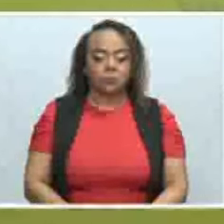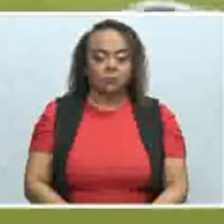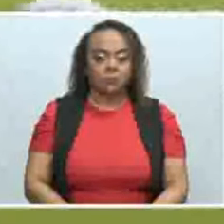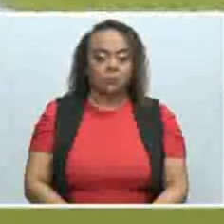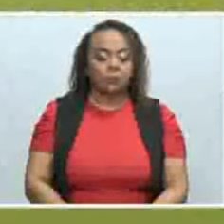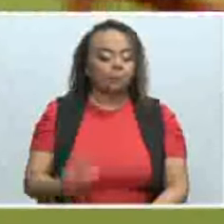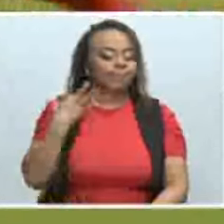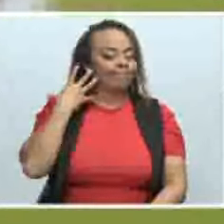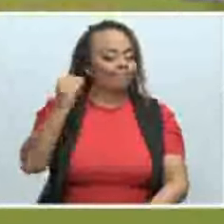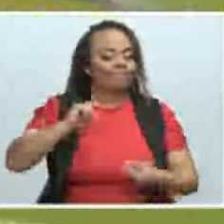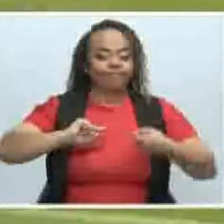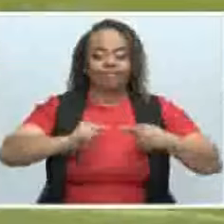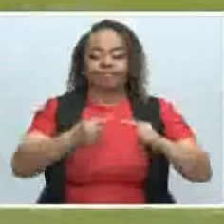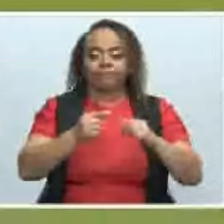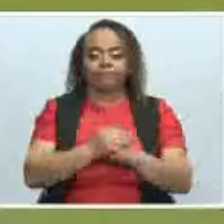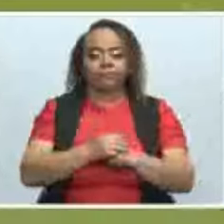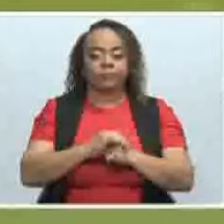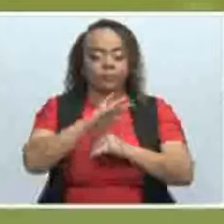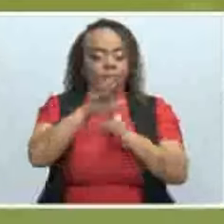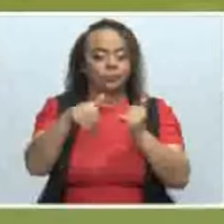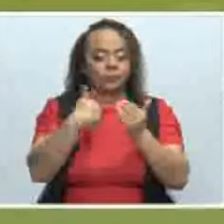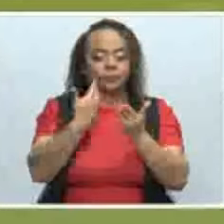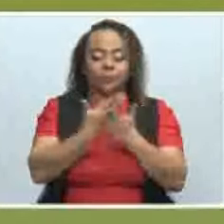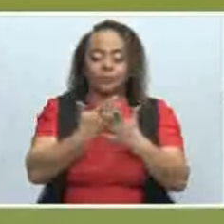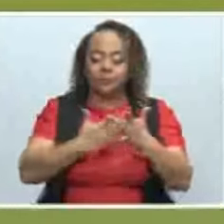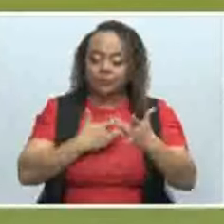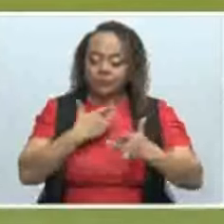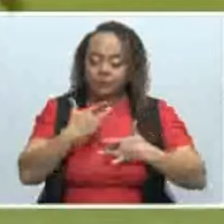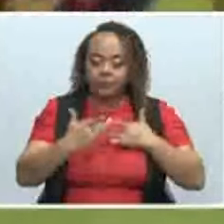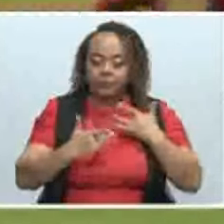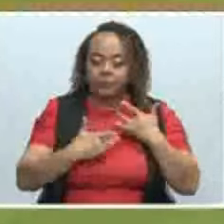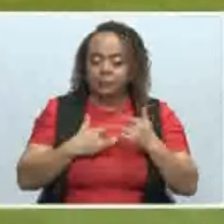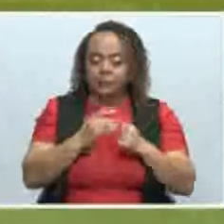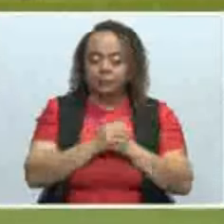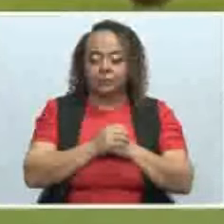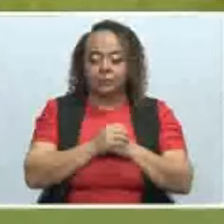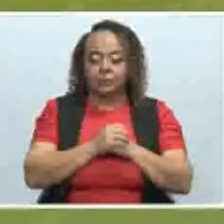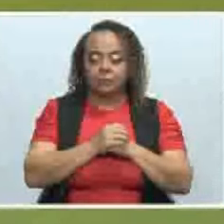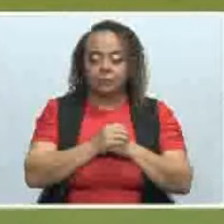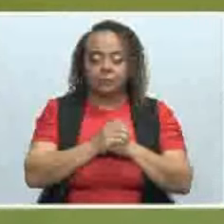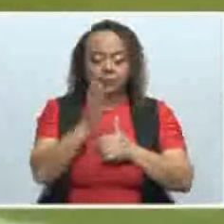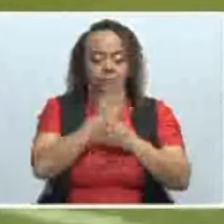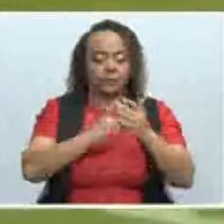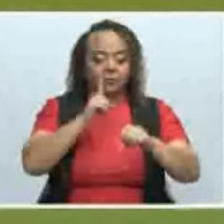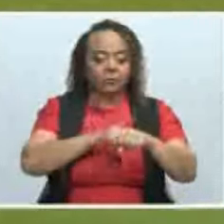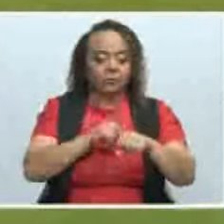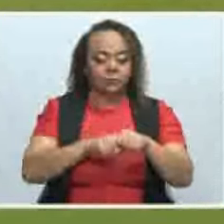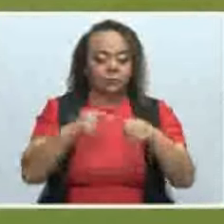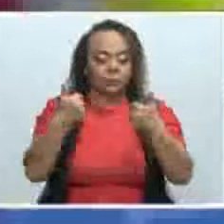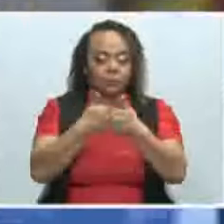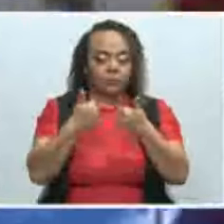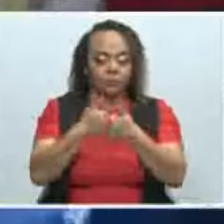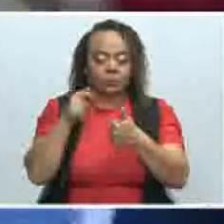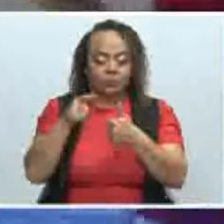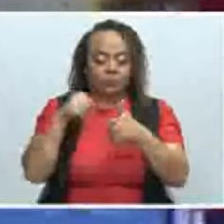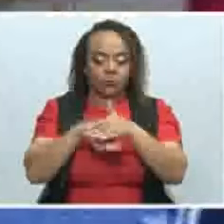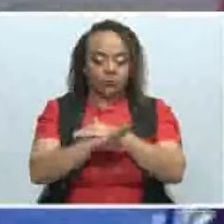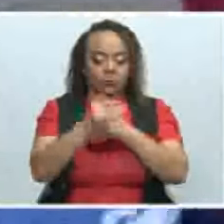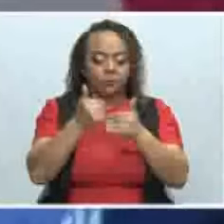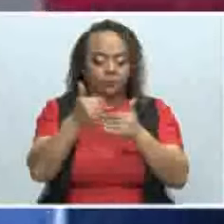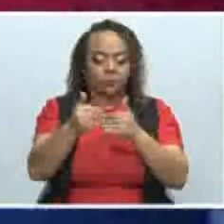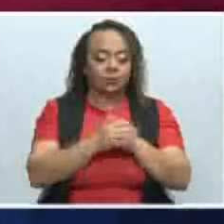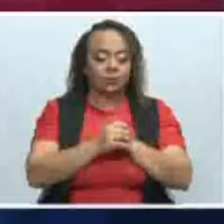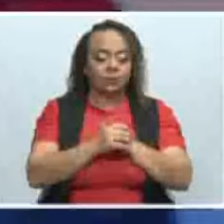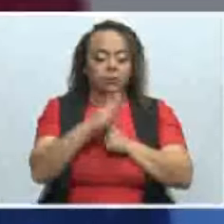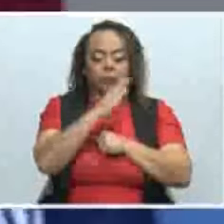Salió lesionado. Todos intuíamos que en algún momento del partido iba a entrar Joel,